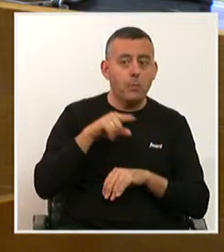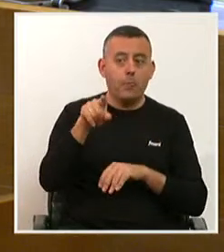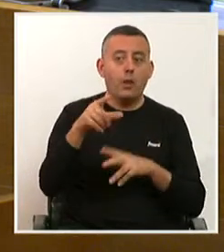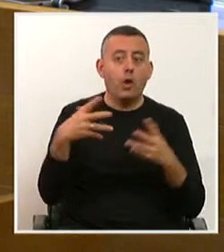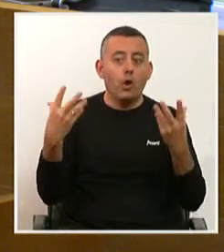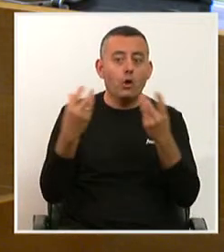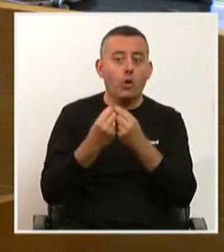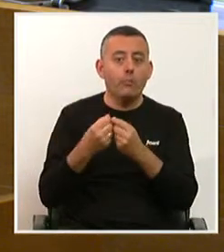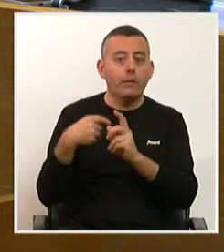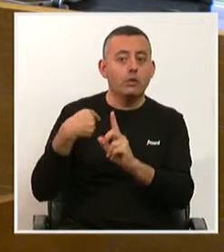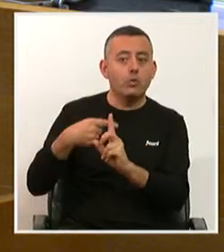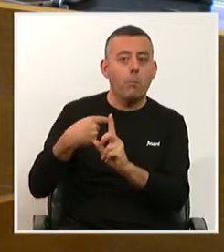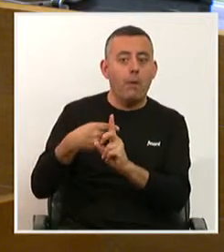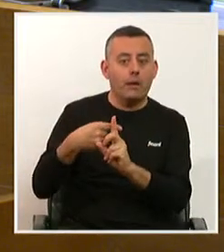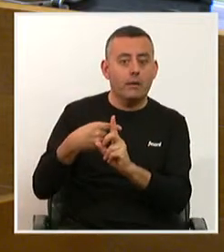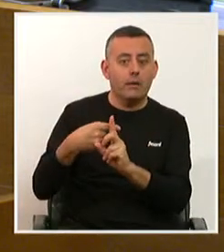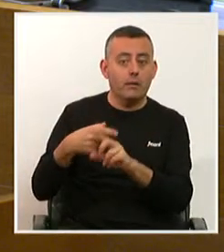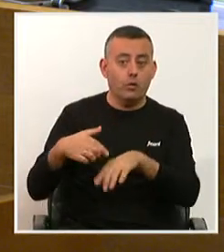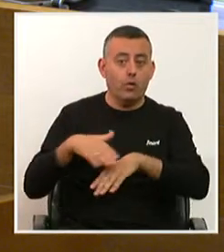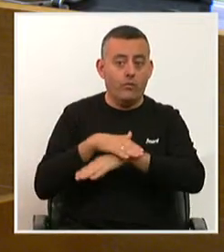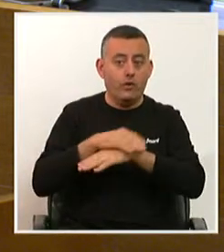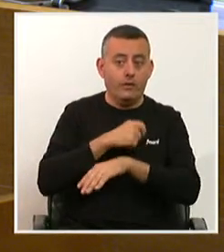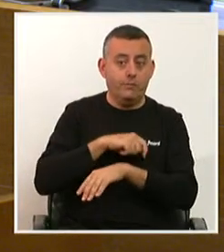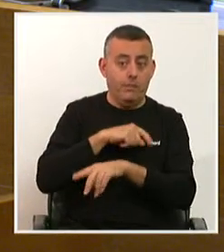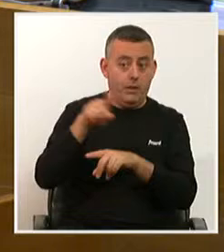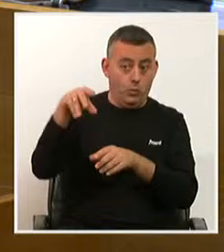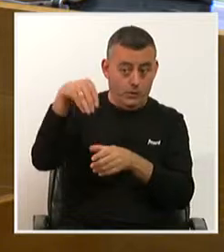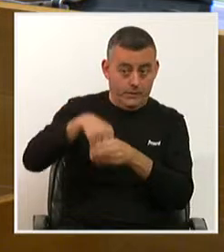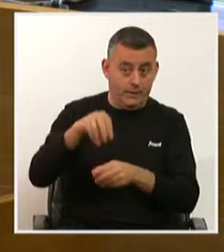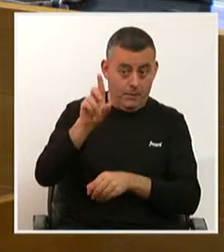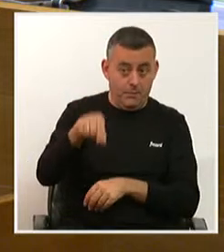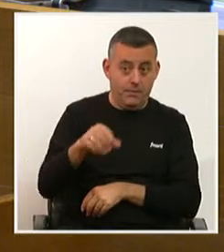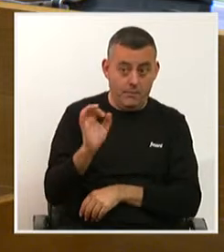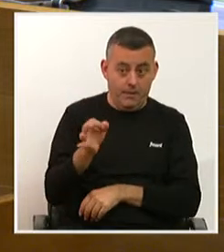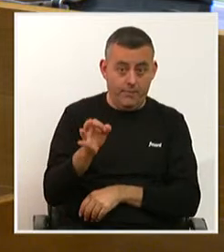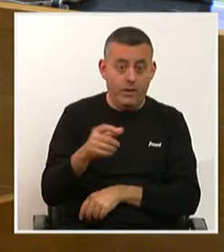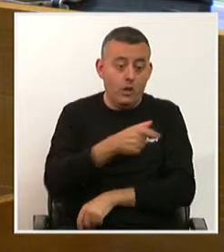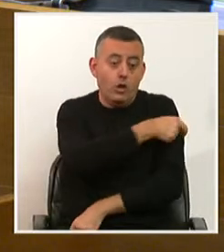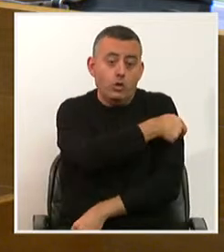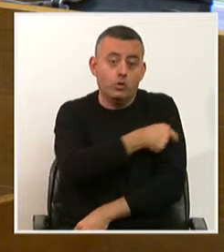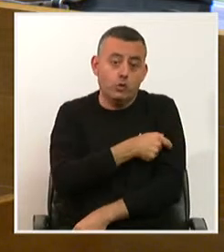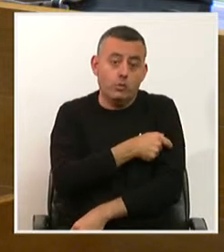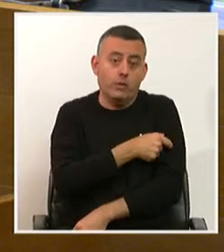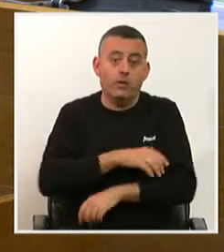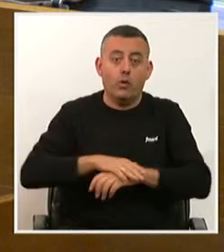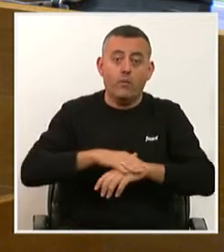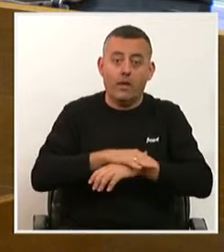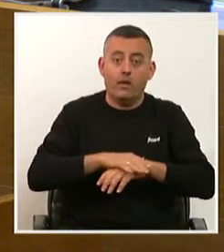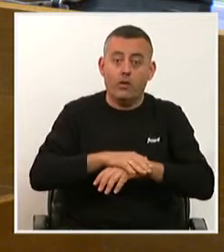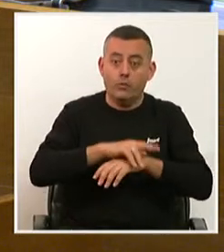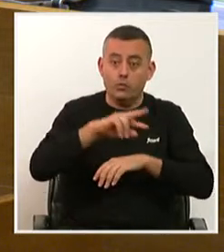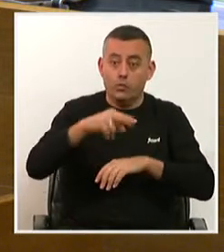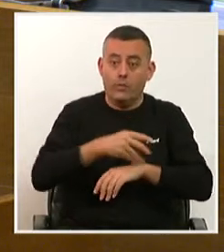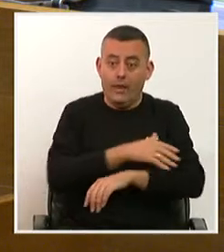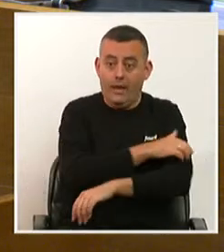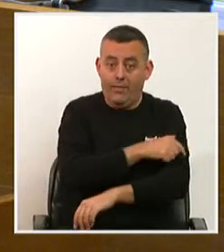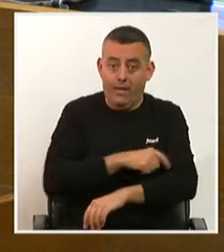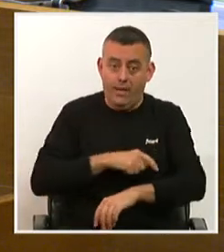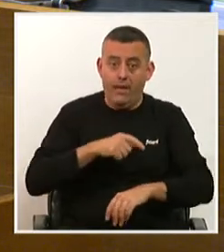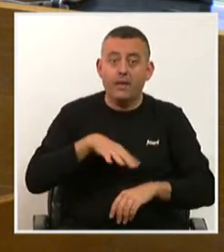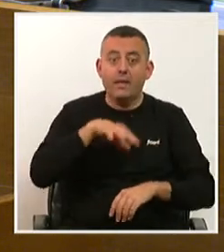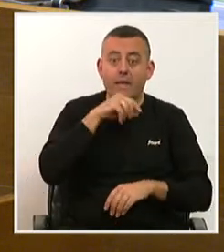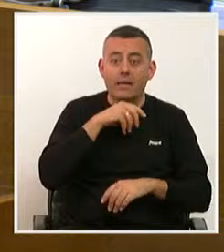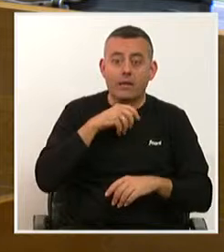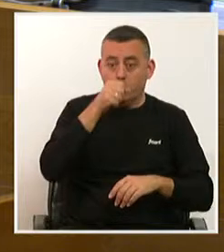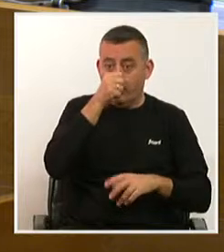creo que ustedes está en el gobierno de España y creo que la subdelegada de gobierno que mandó cargar y ap porrer ahí a los agricultores depende del partido socialista